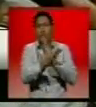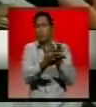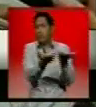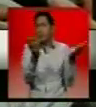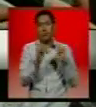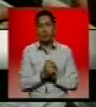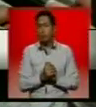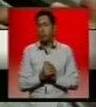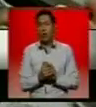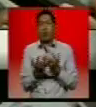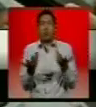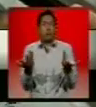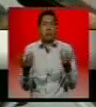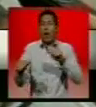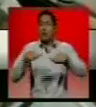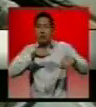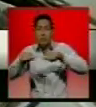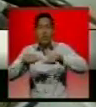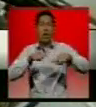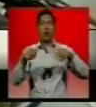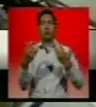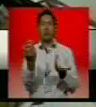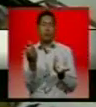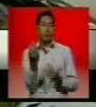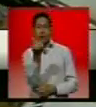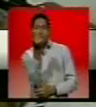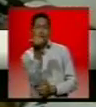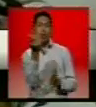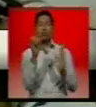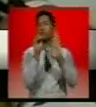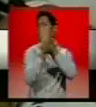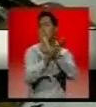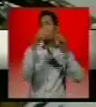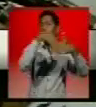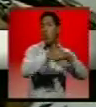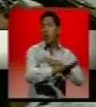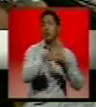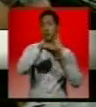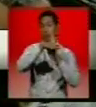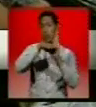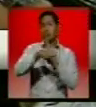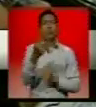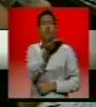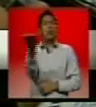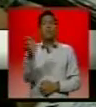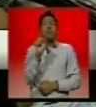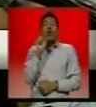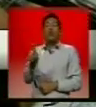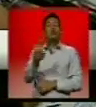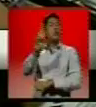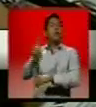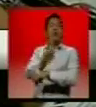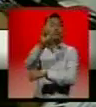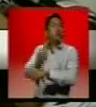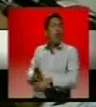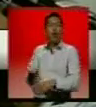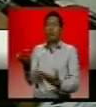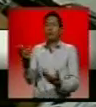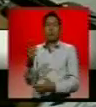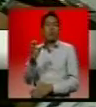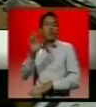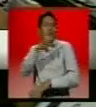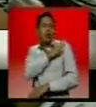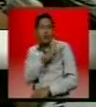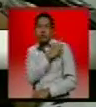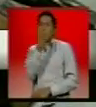rendimientos financieros, es decir, ganando intereses. Usted pregunta a cualquier rector de una universidad ecuatoriana, sea particular o sea